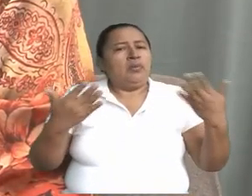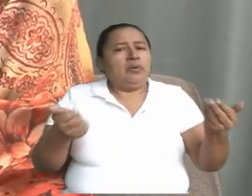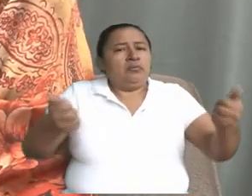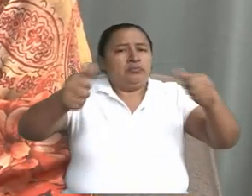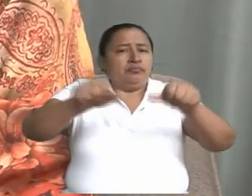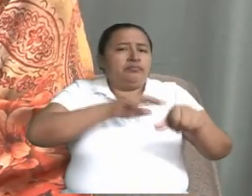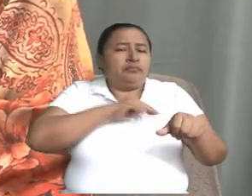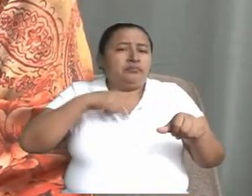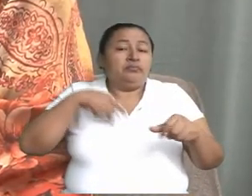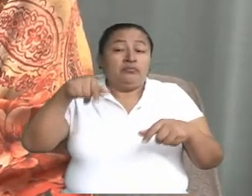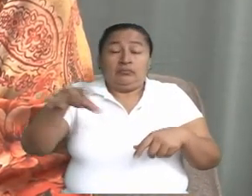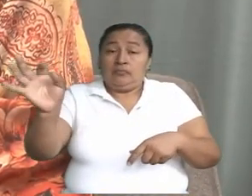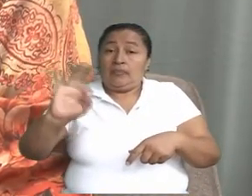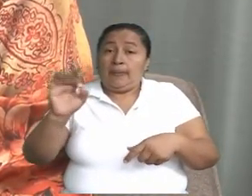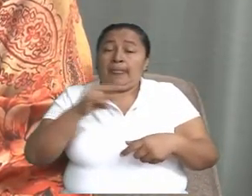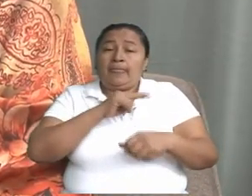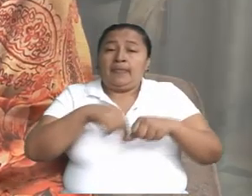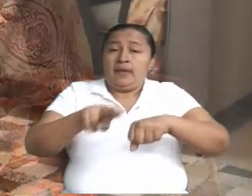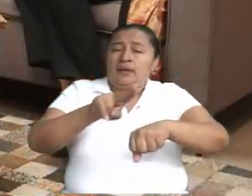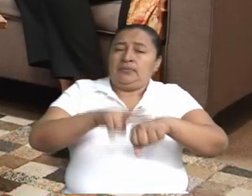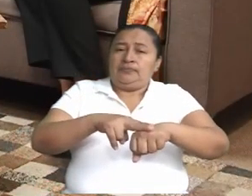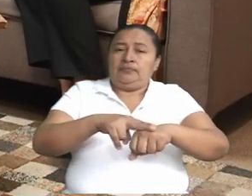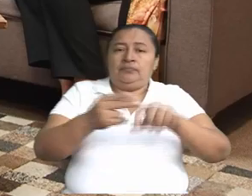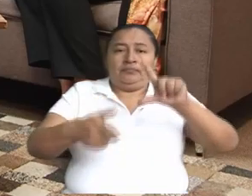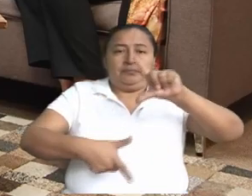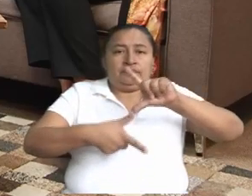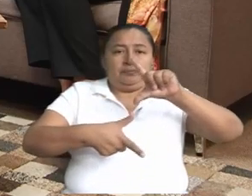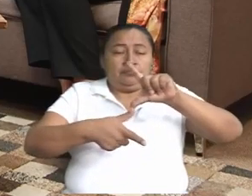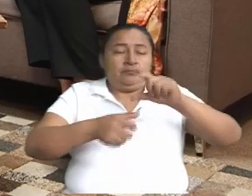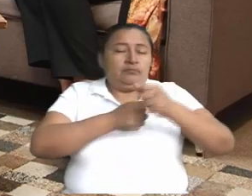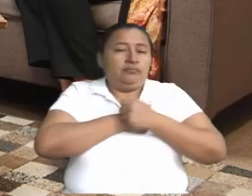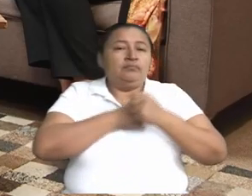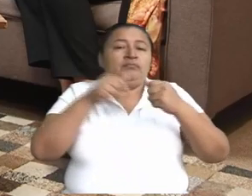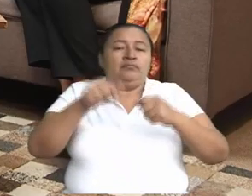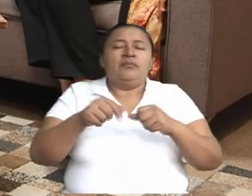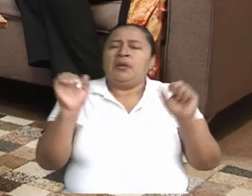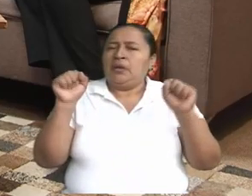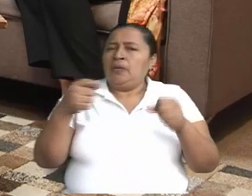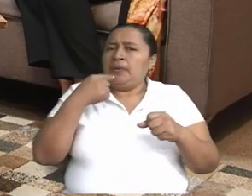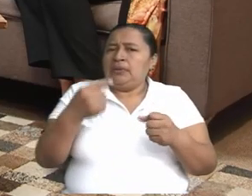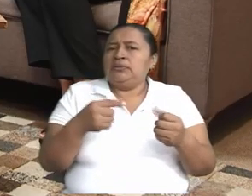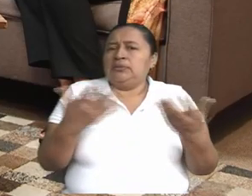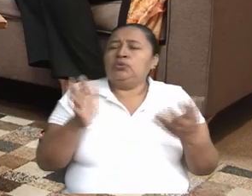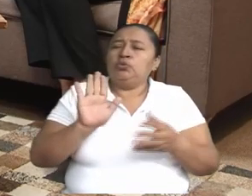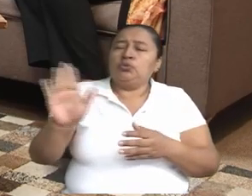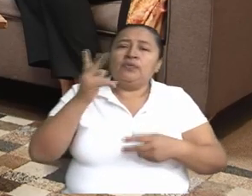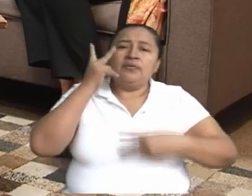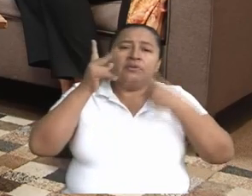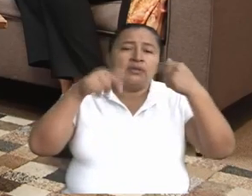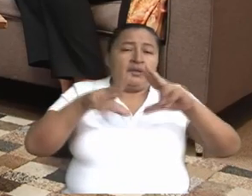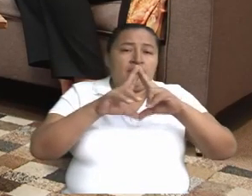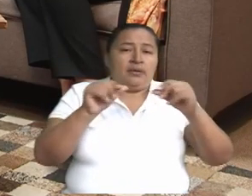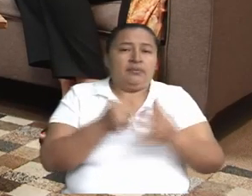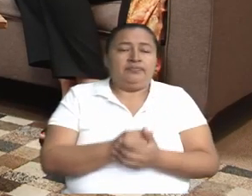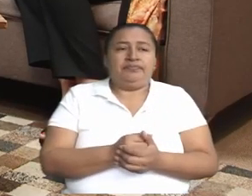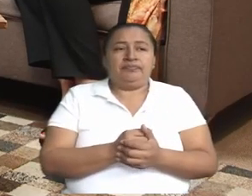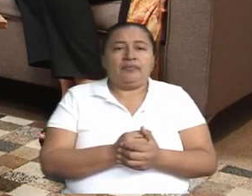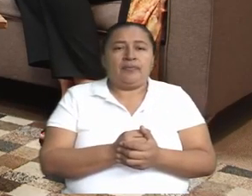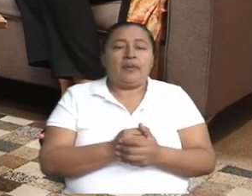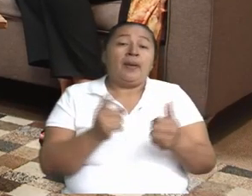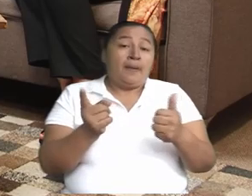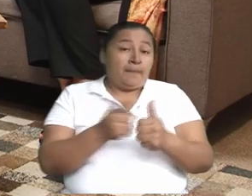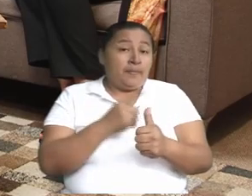ese sentido nacionalista y latinoamericanista. ¿Qué nos puede decir al respecto con su visita a nuestro país? Primero que estoy